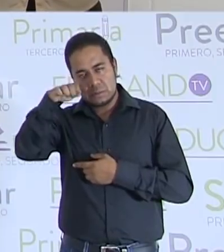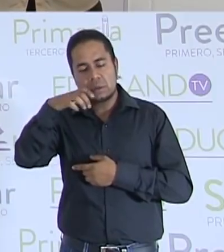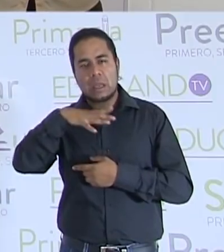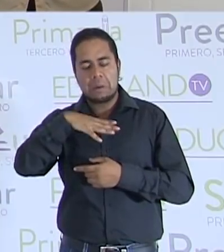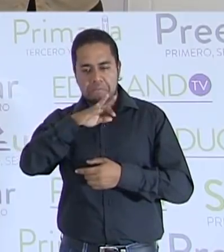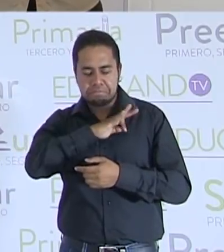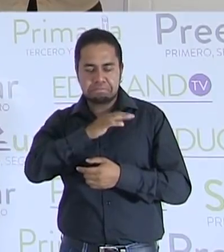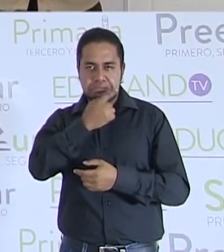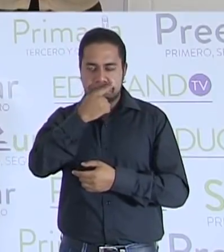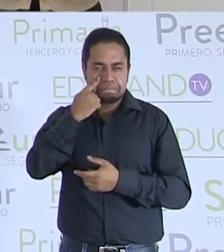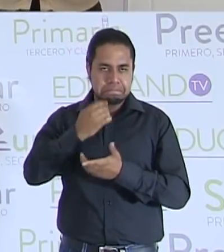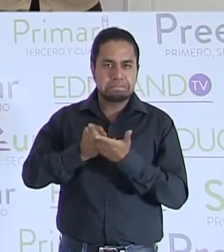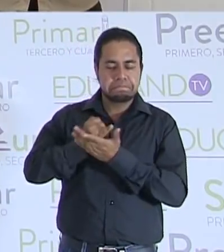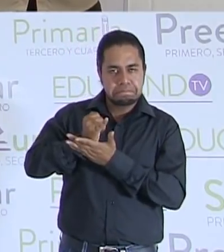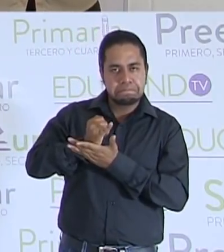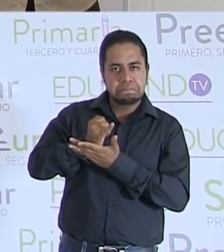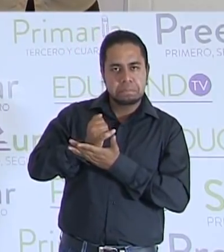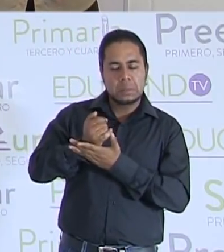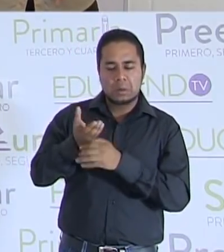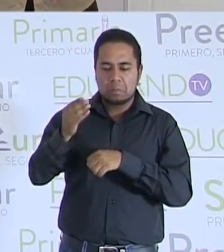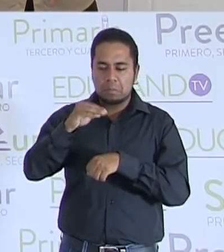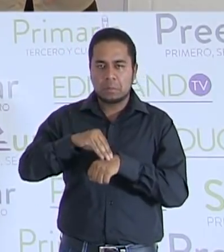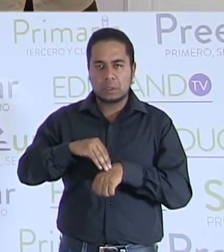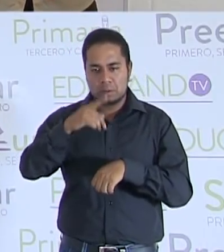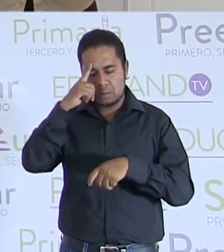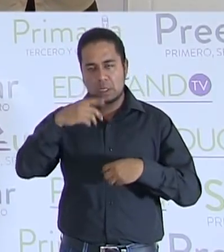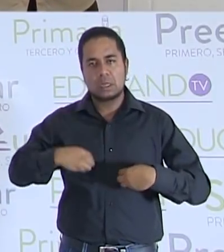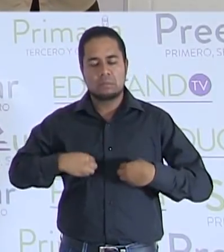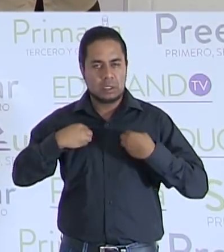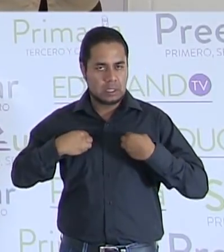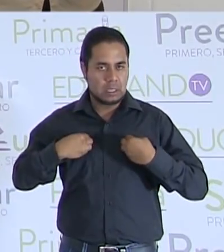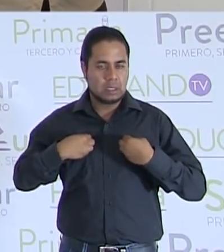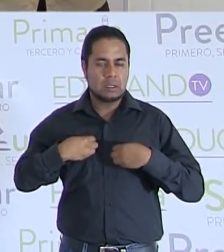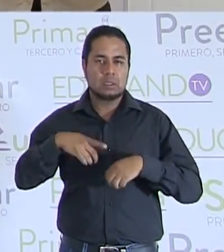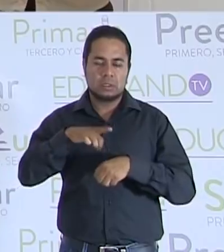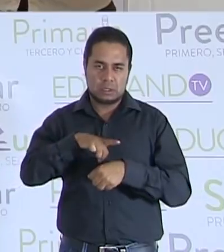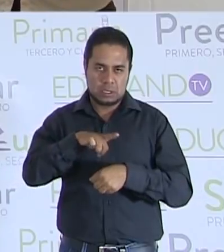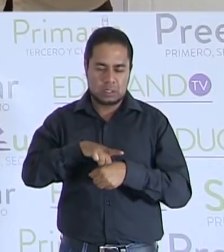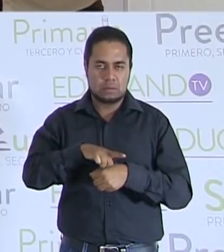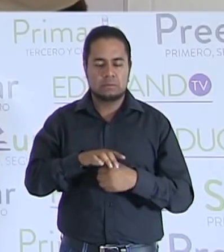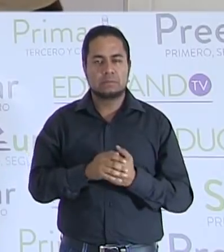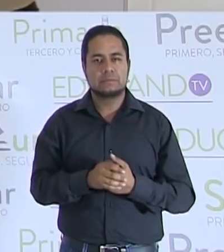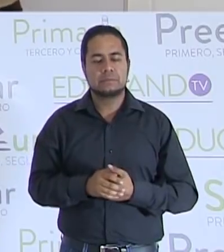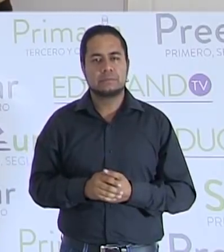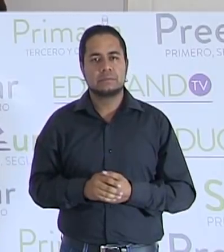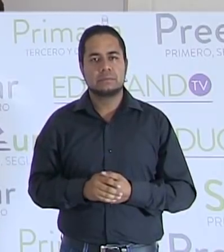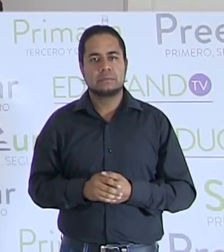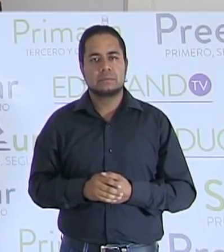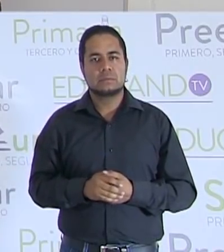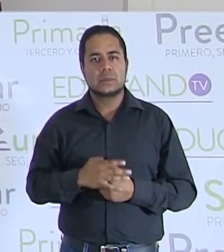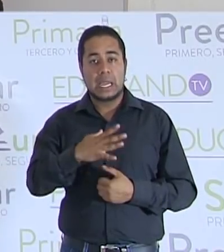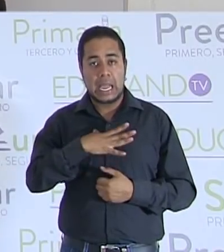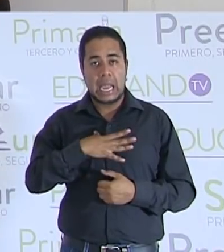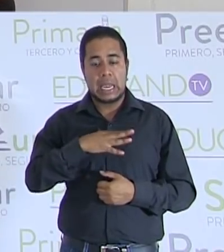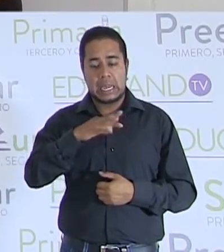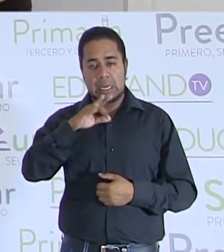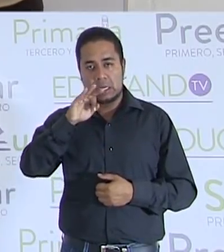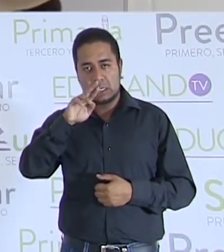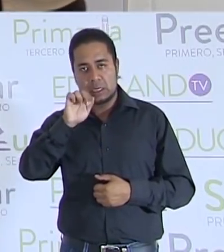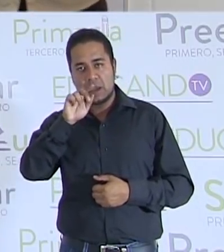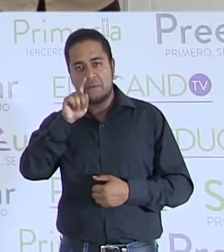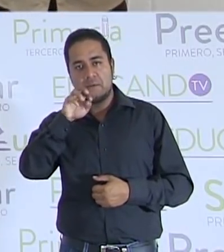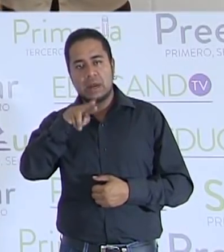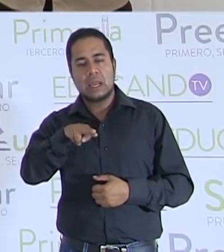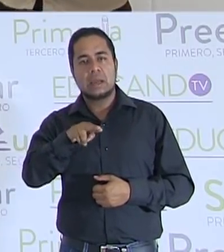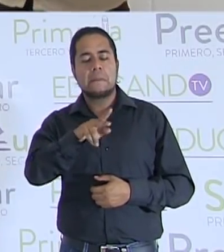tomar decisiones, que podemos aplicarlos en la vida diaria. Segundo, hay refranes parecidos